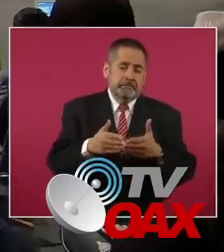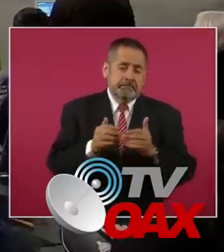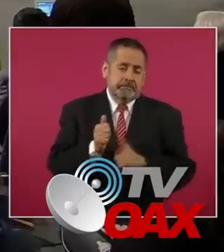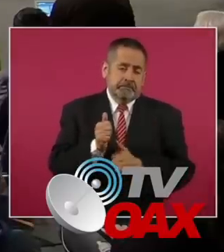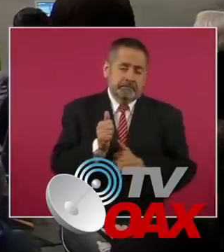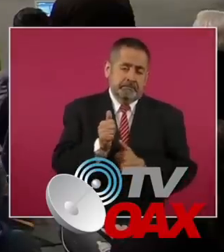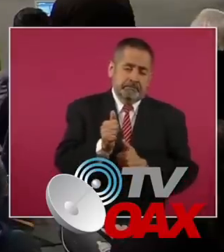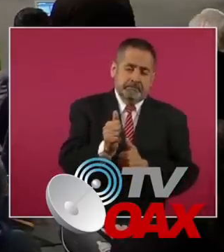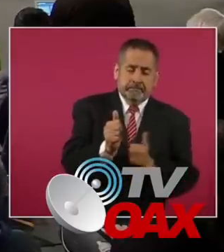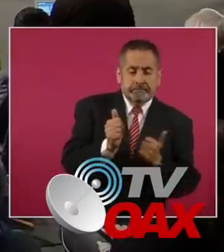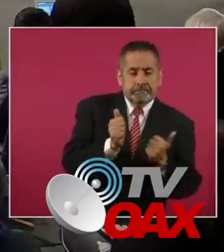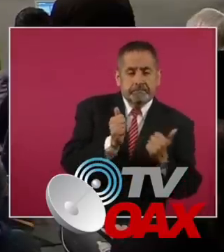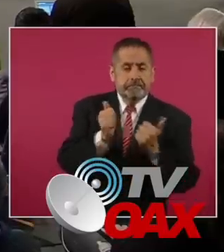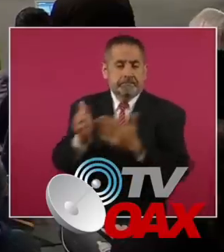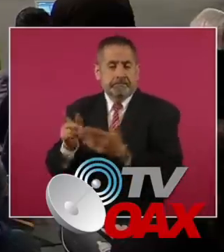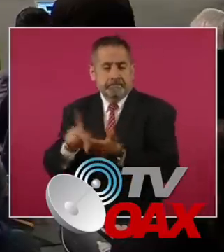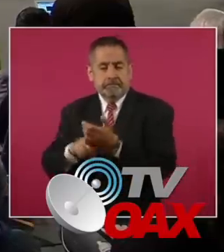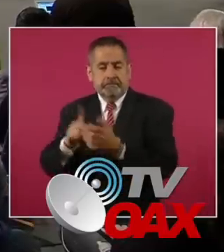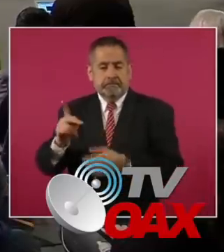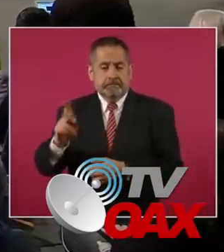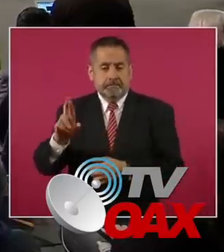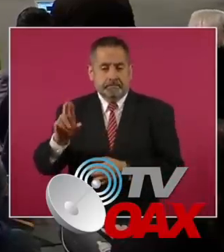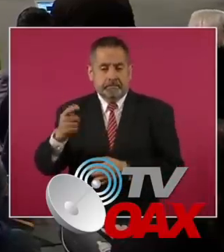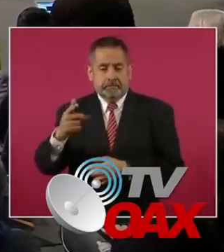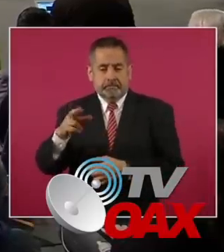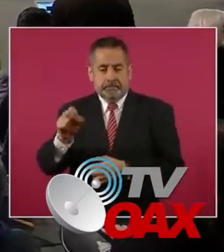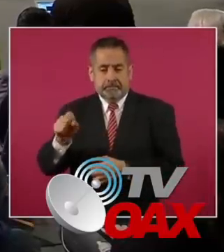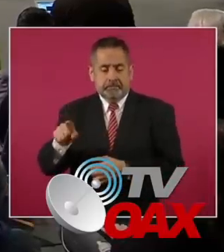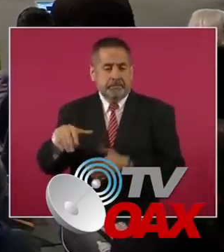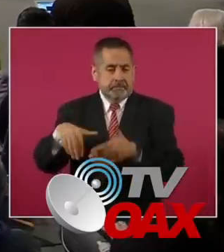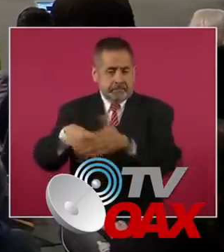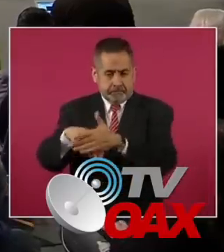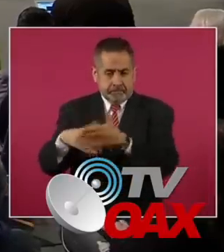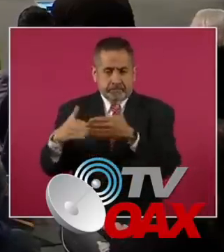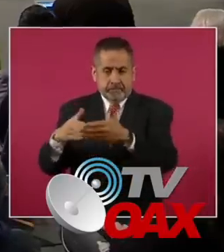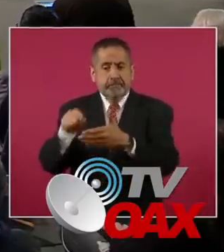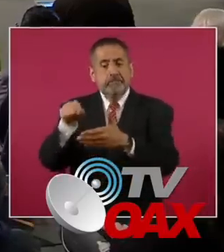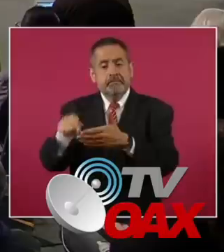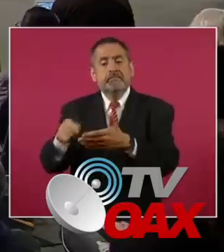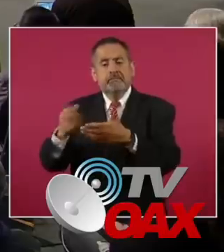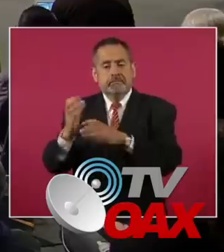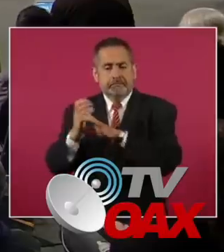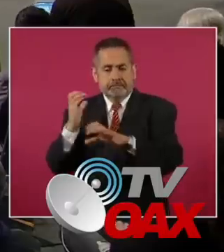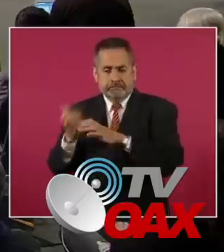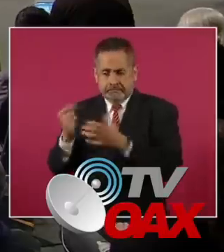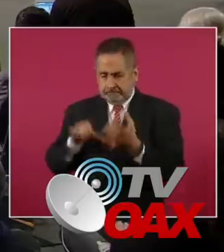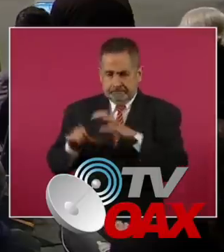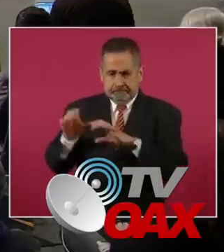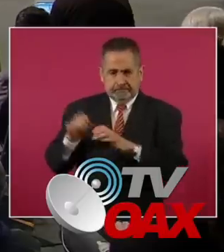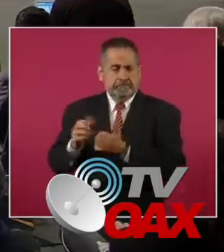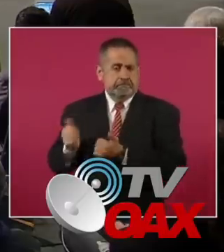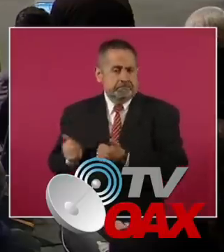a Progreso, y de Progreso se distribuye, y ahora estamos arreglando